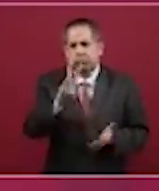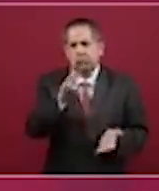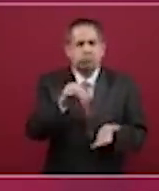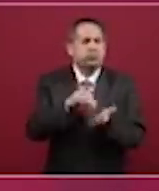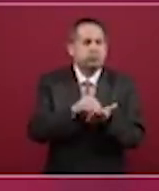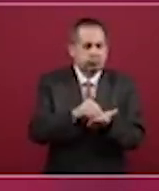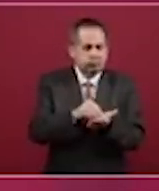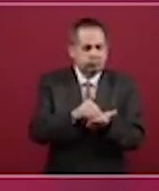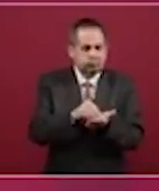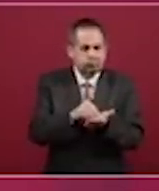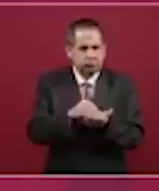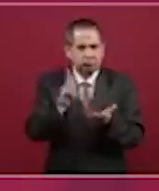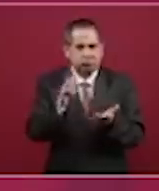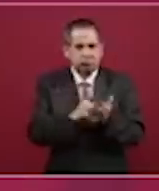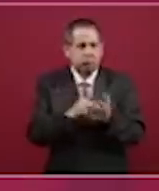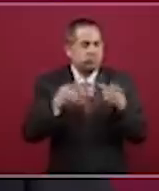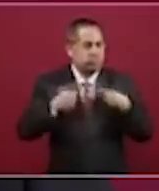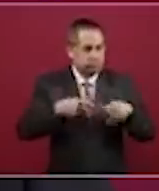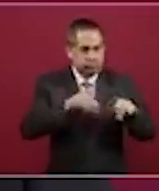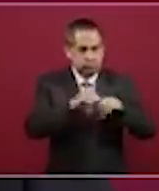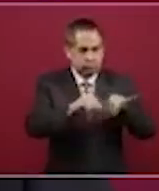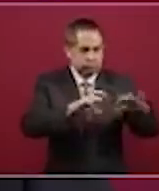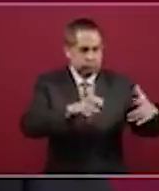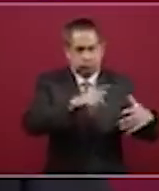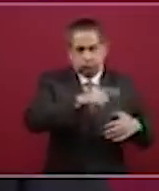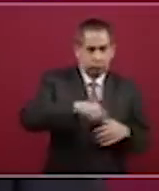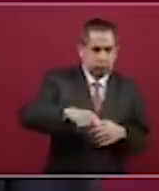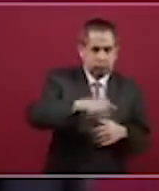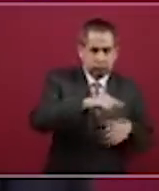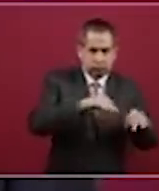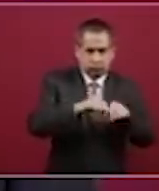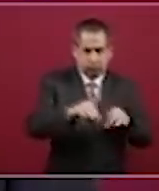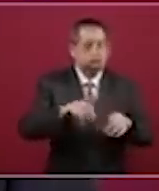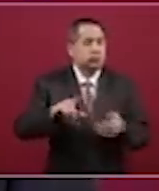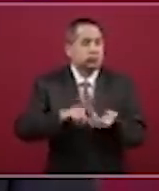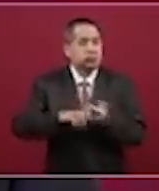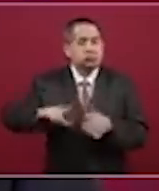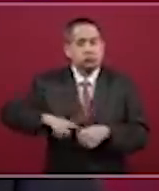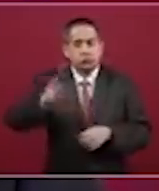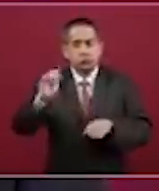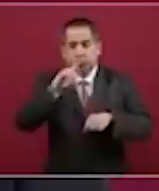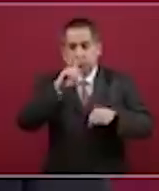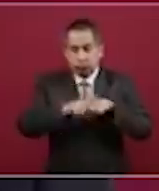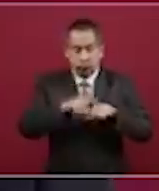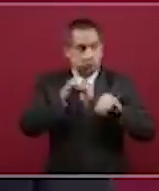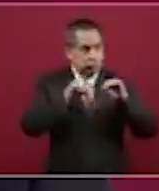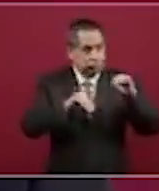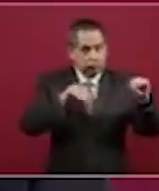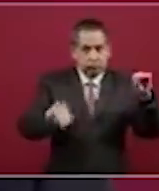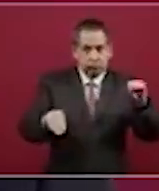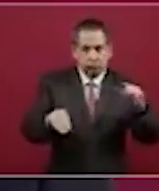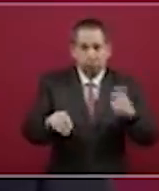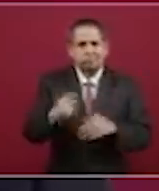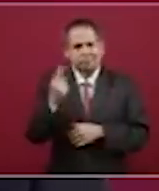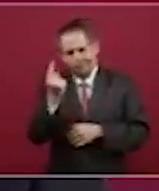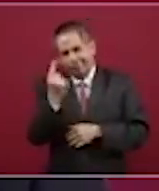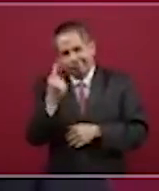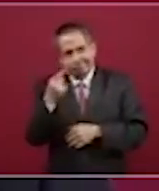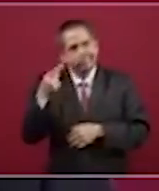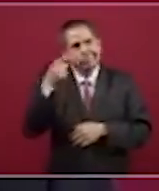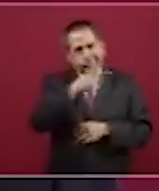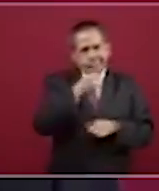3,000 trabajadores del gobierno federal. Entonces, pues se necesita un